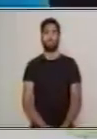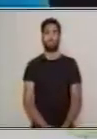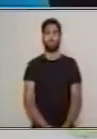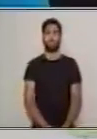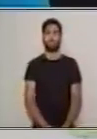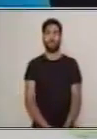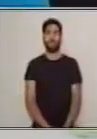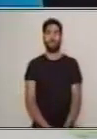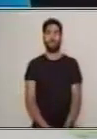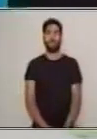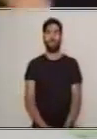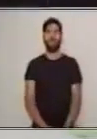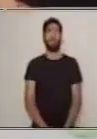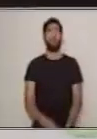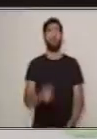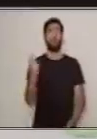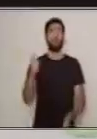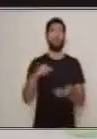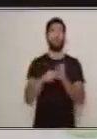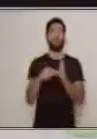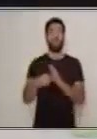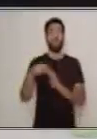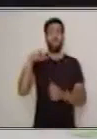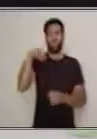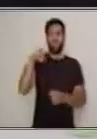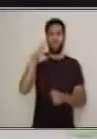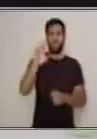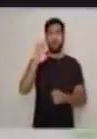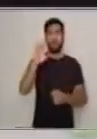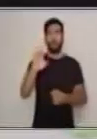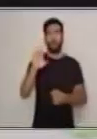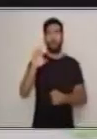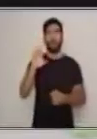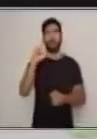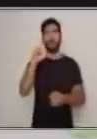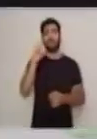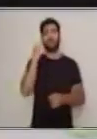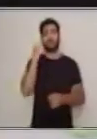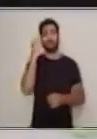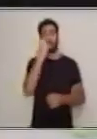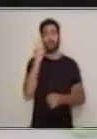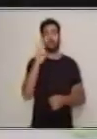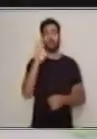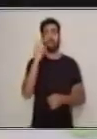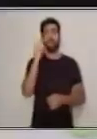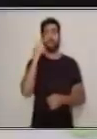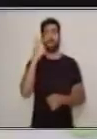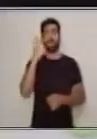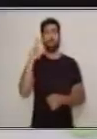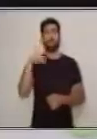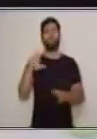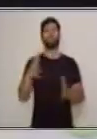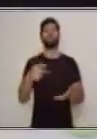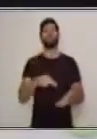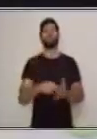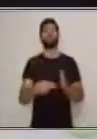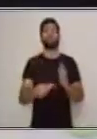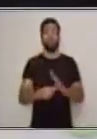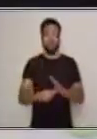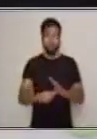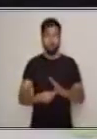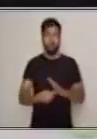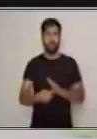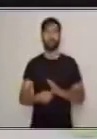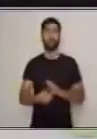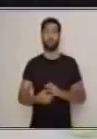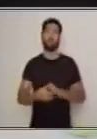que es la precisión. La precisión nos indica que el contenido o lo